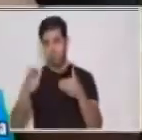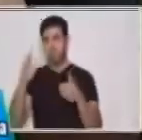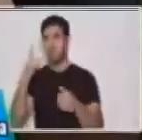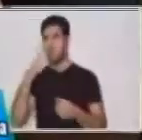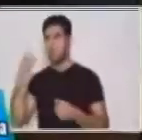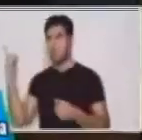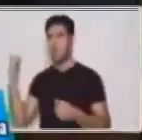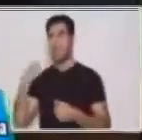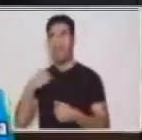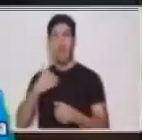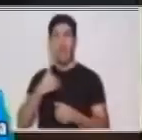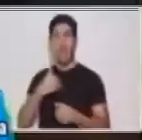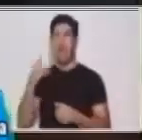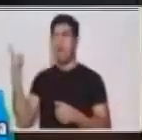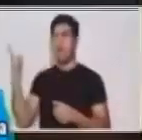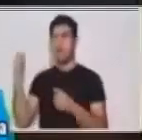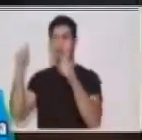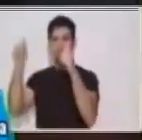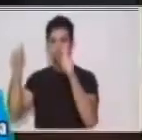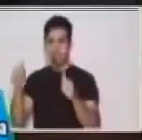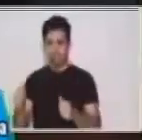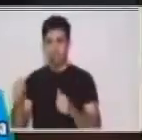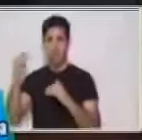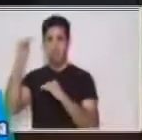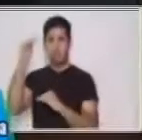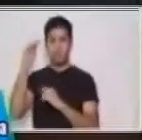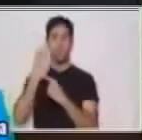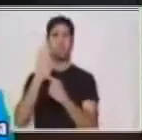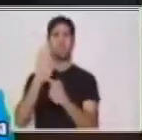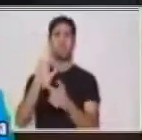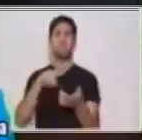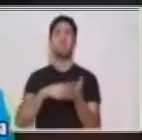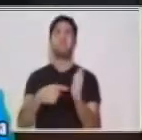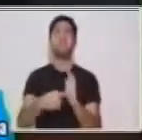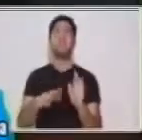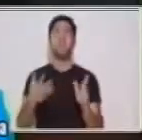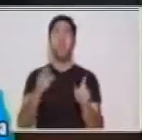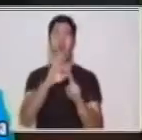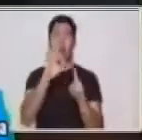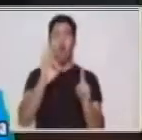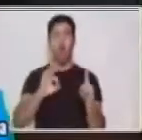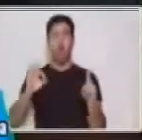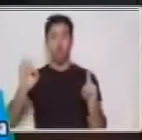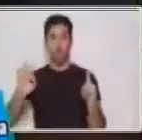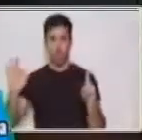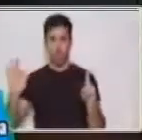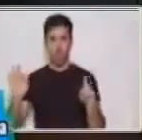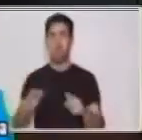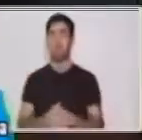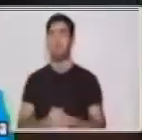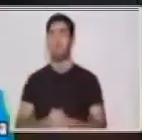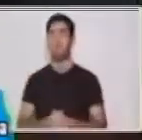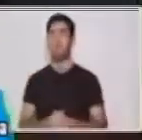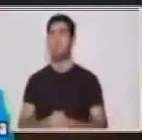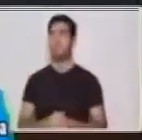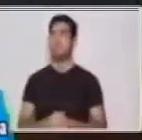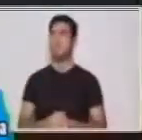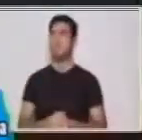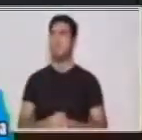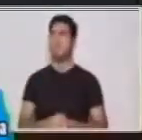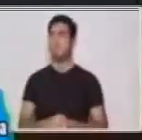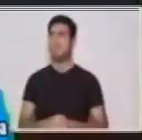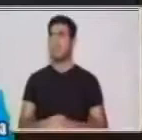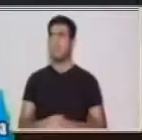párrafo sobre lo que es la ortografía. Recordemos que esa era mi idea principal y que yo voy a defender. Entonces